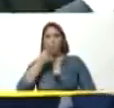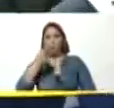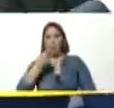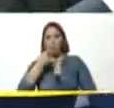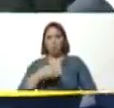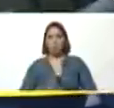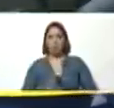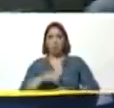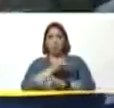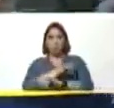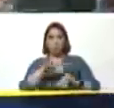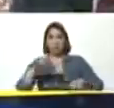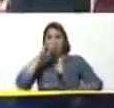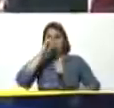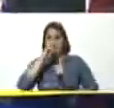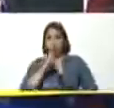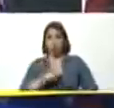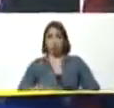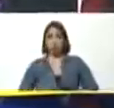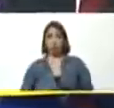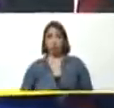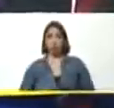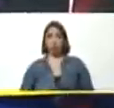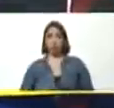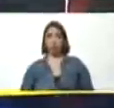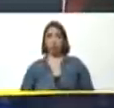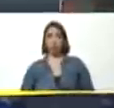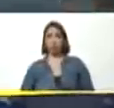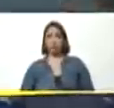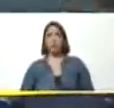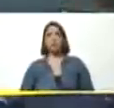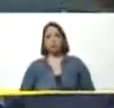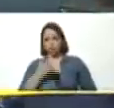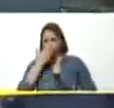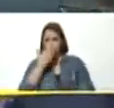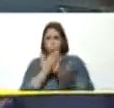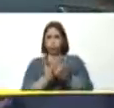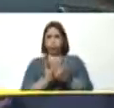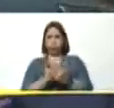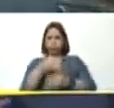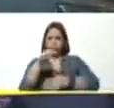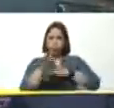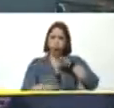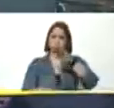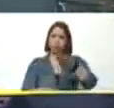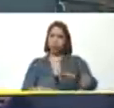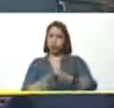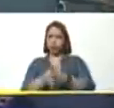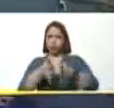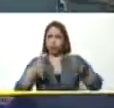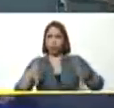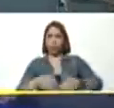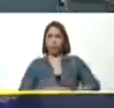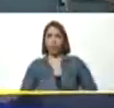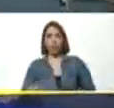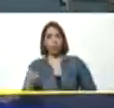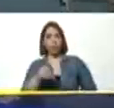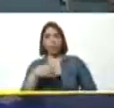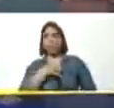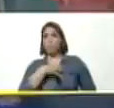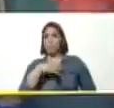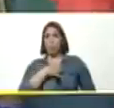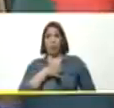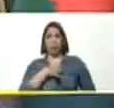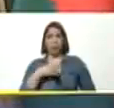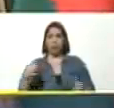Va terminando un año cabalgando hacia adelante victorioso. No podrán